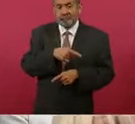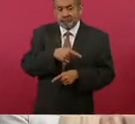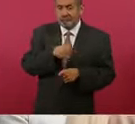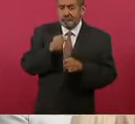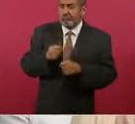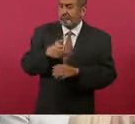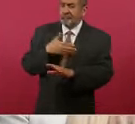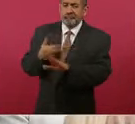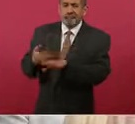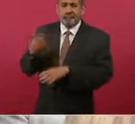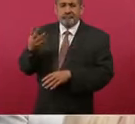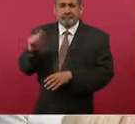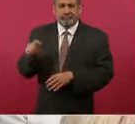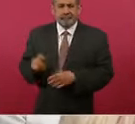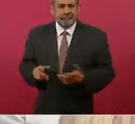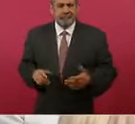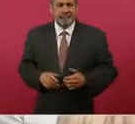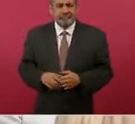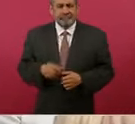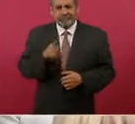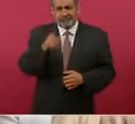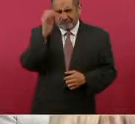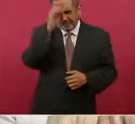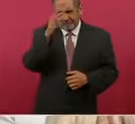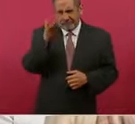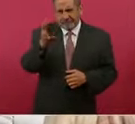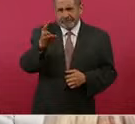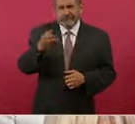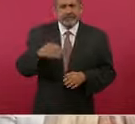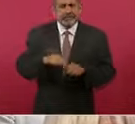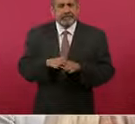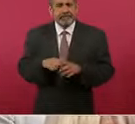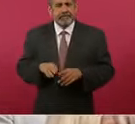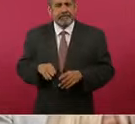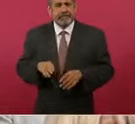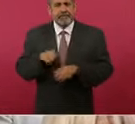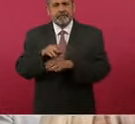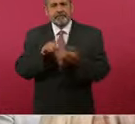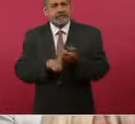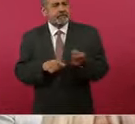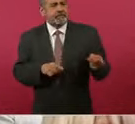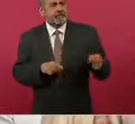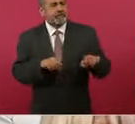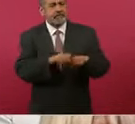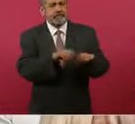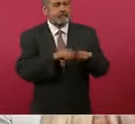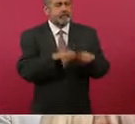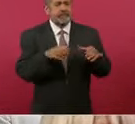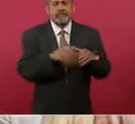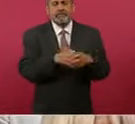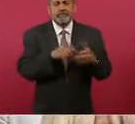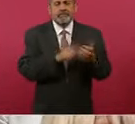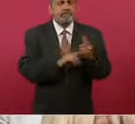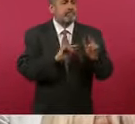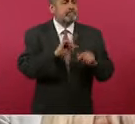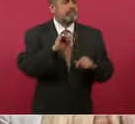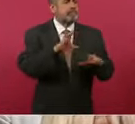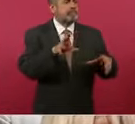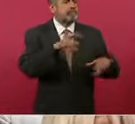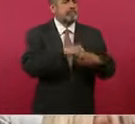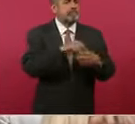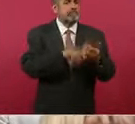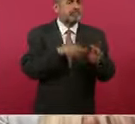confrontación con la Cuarta Transformación. ¿Cuál es su postura precisamente o su opinión referente a este Dream Team que se está haciendo? Y